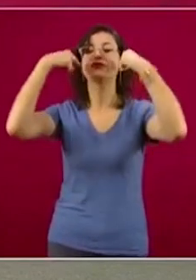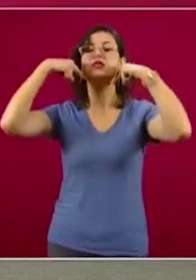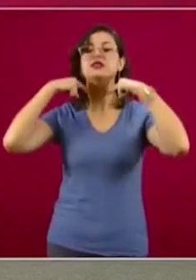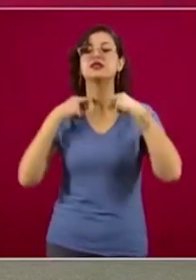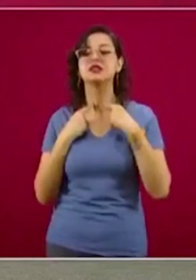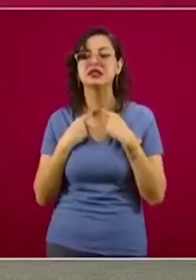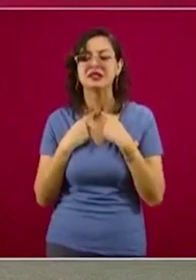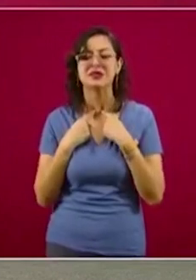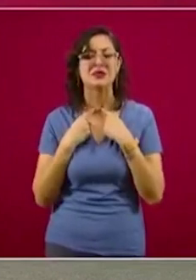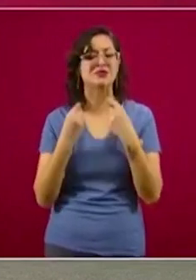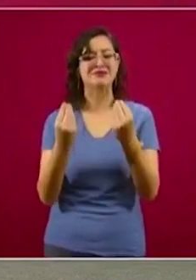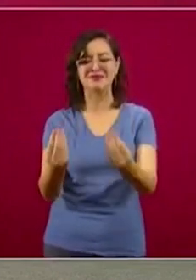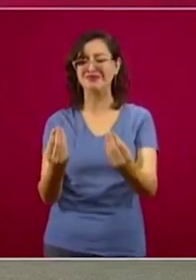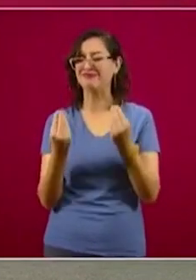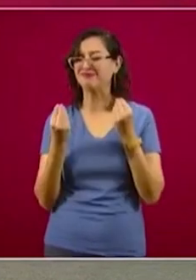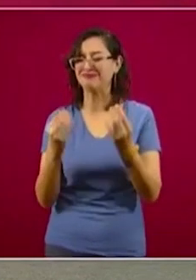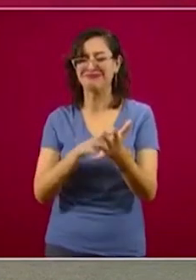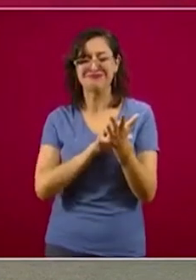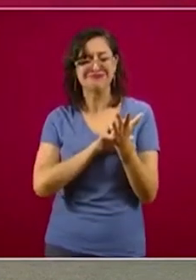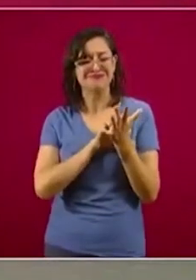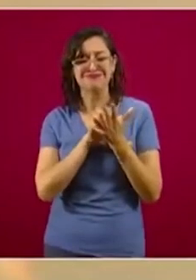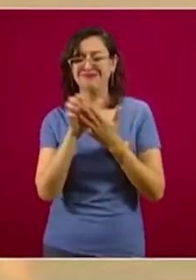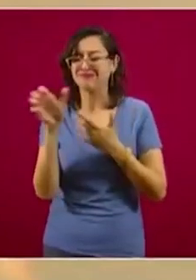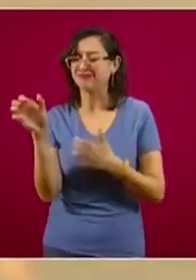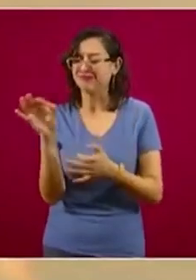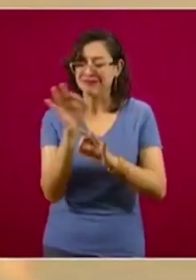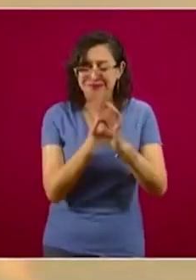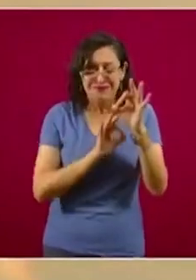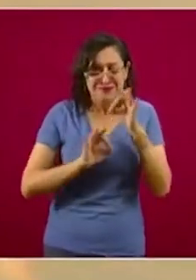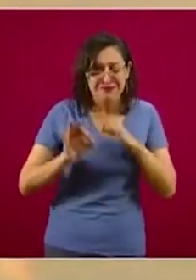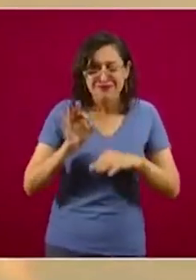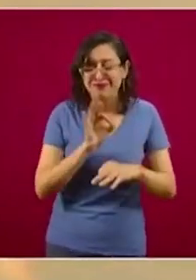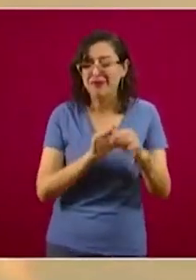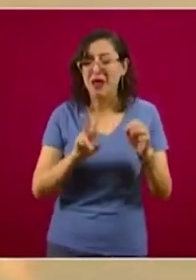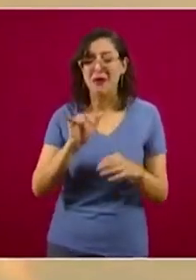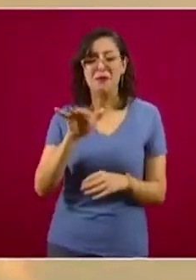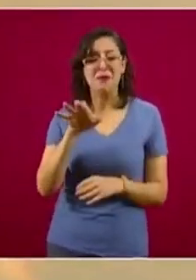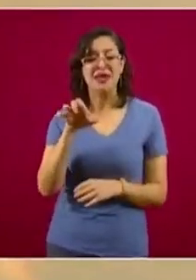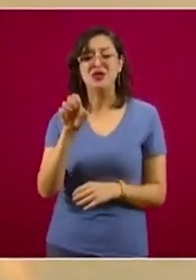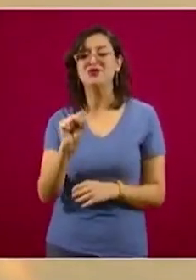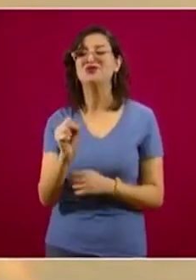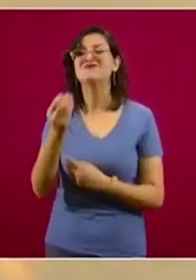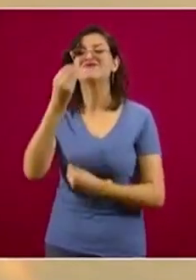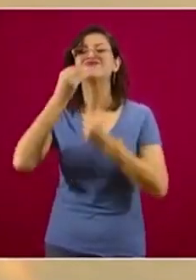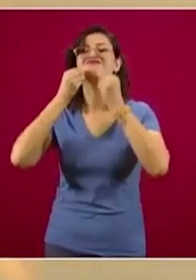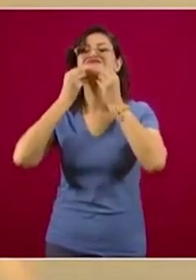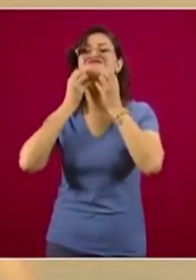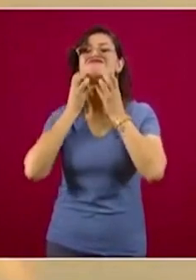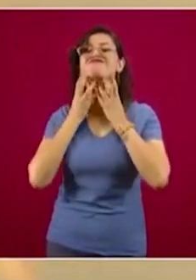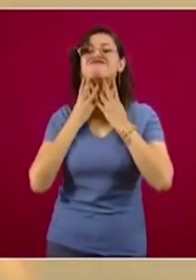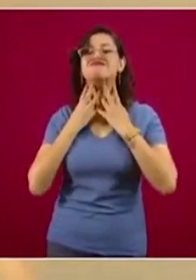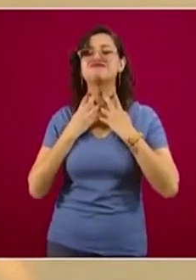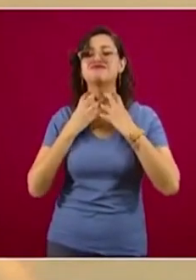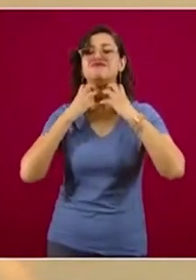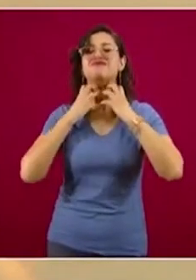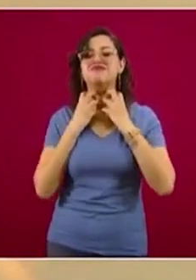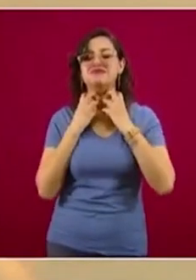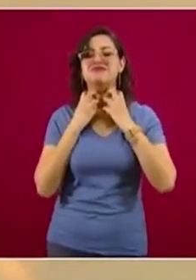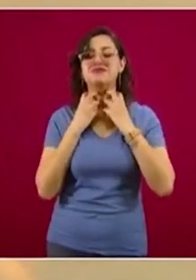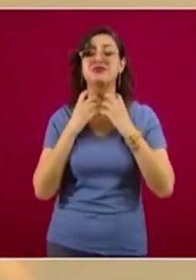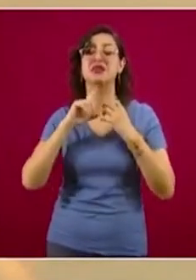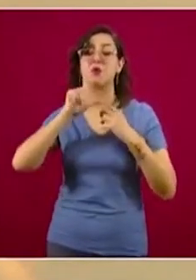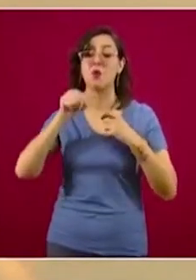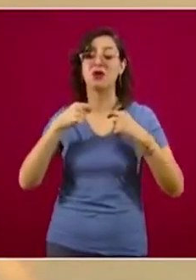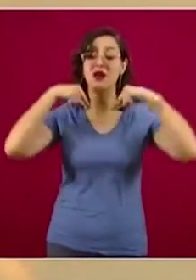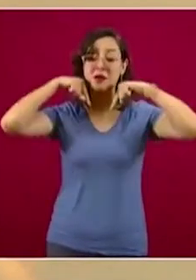garganta llegan millones millones de virus que empiezan a instalarse en nuestra garganta o en nuestros bronquios y